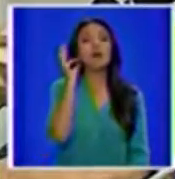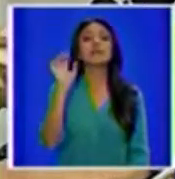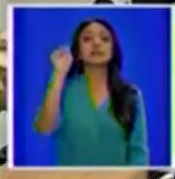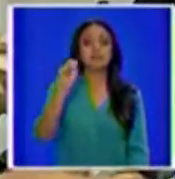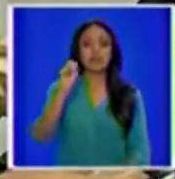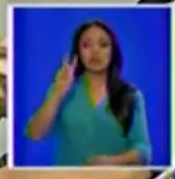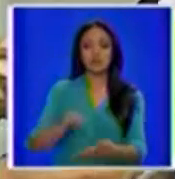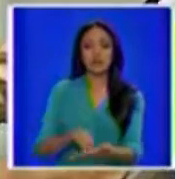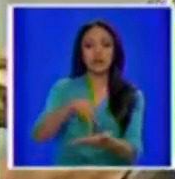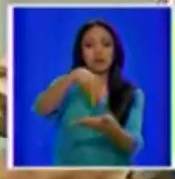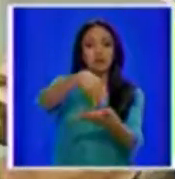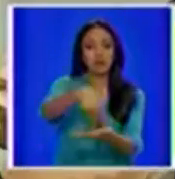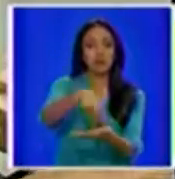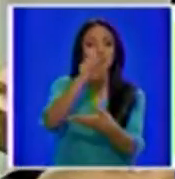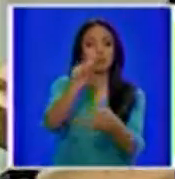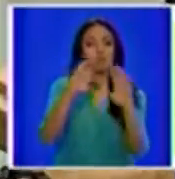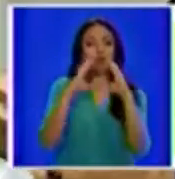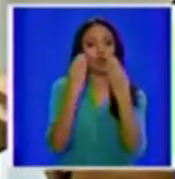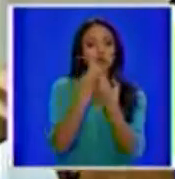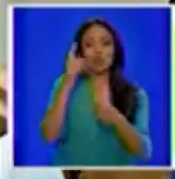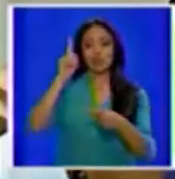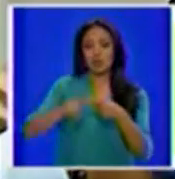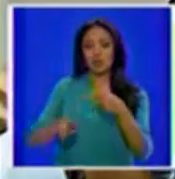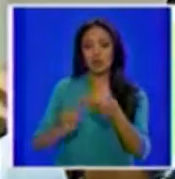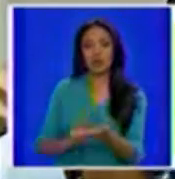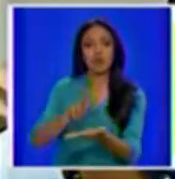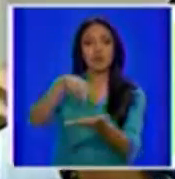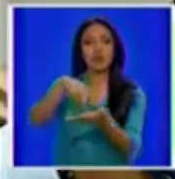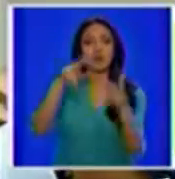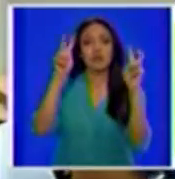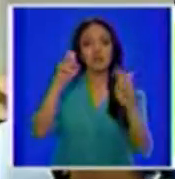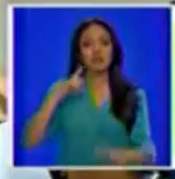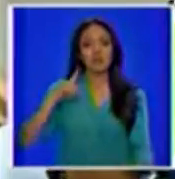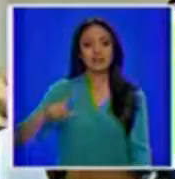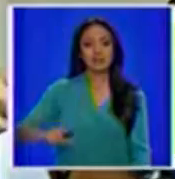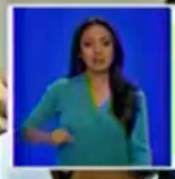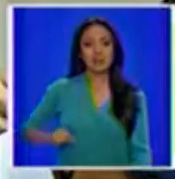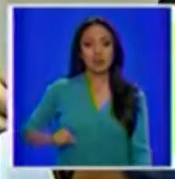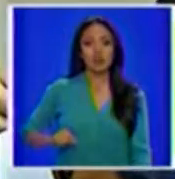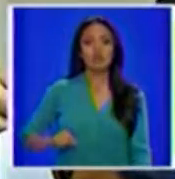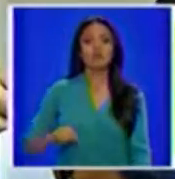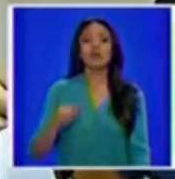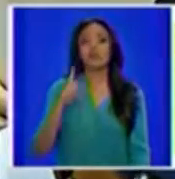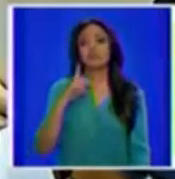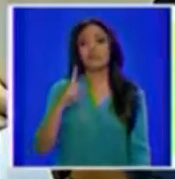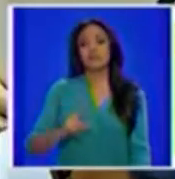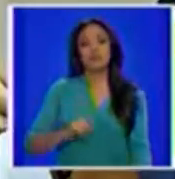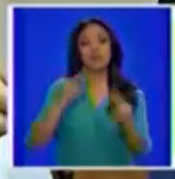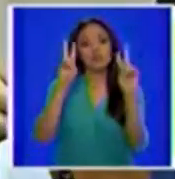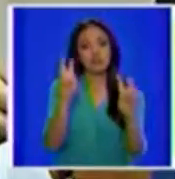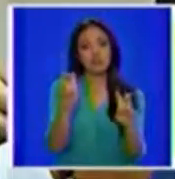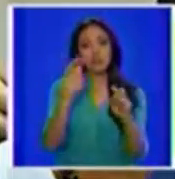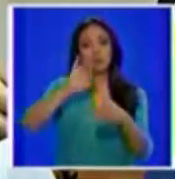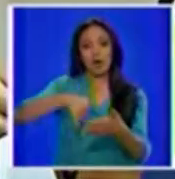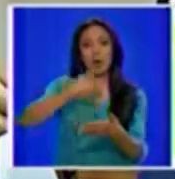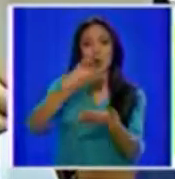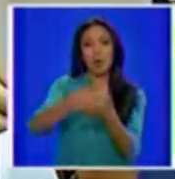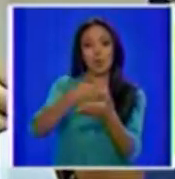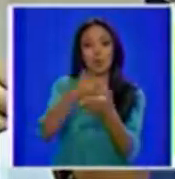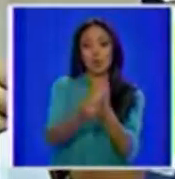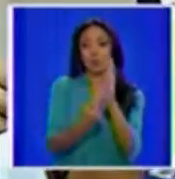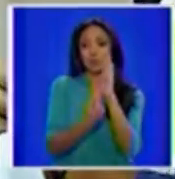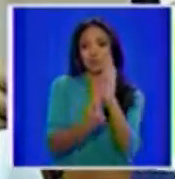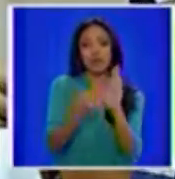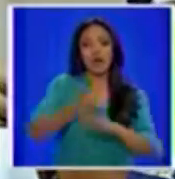ex asambleísta Espín ante la corte, no ha podido hacerlo por cuestiones de salud, esto se llama fuerza mayor, lo tenemos que justificar ante